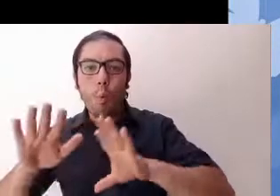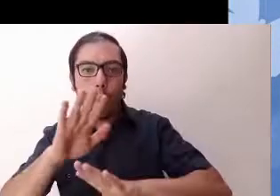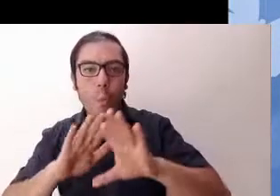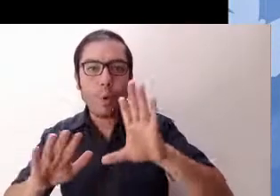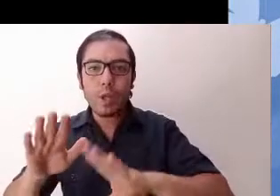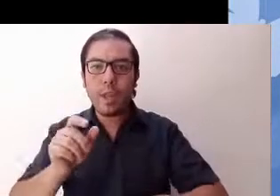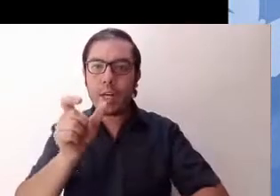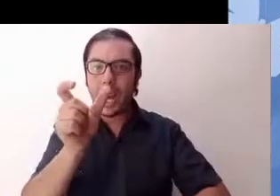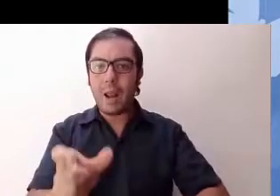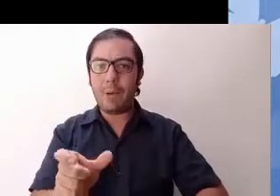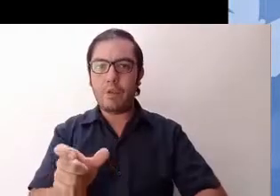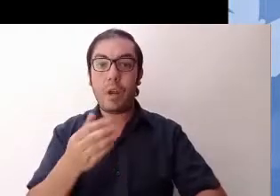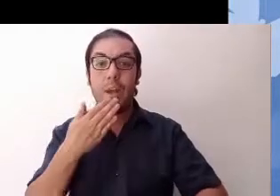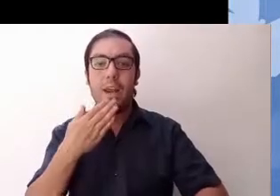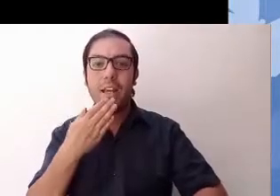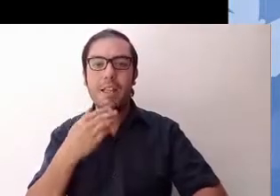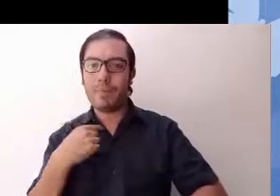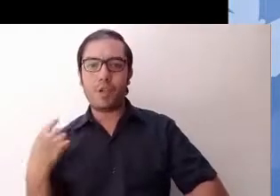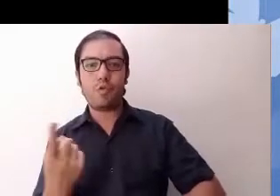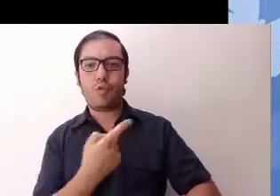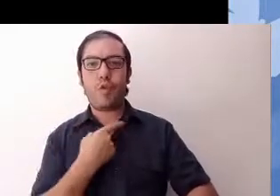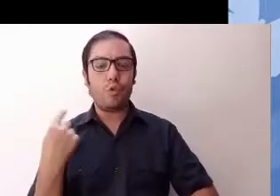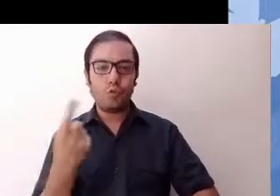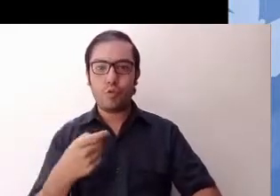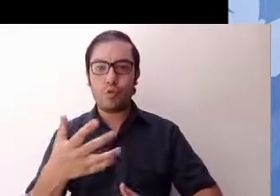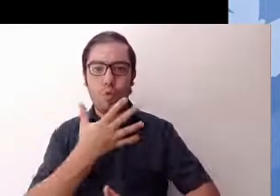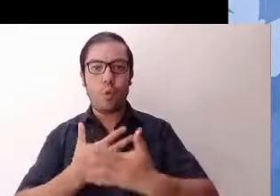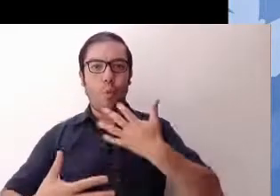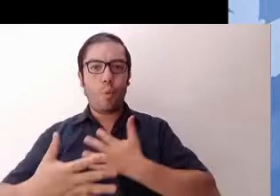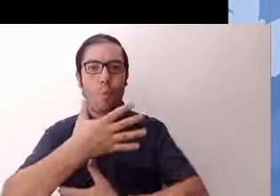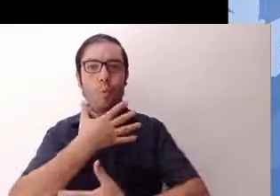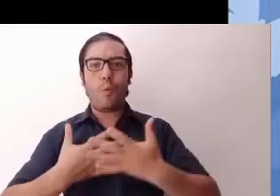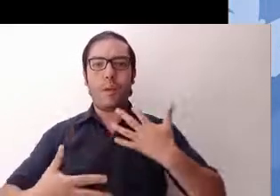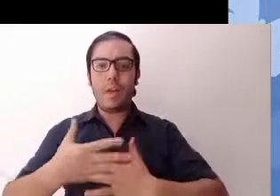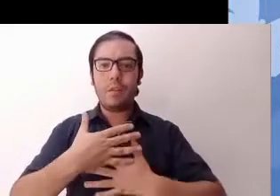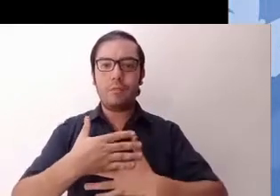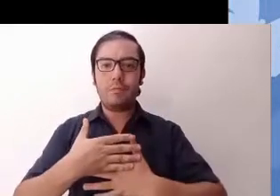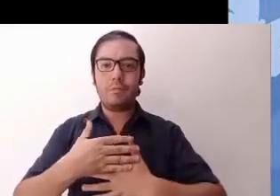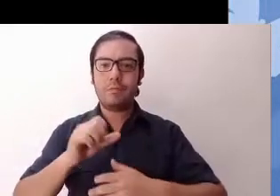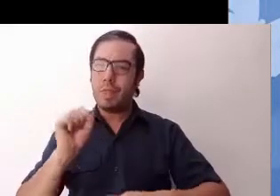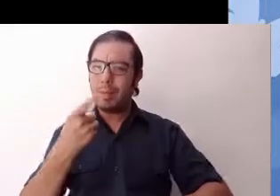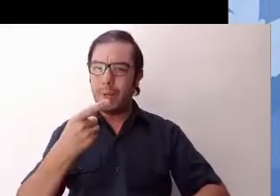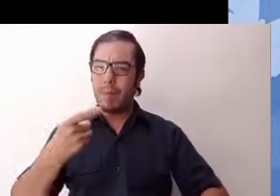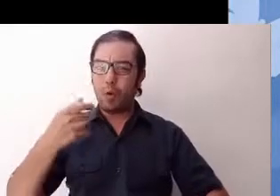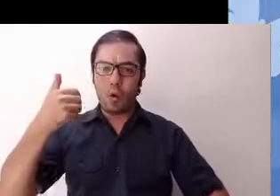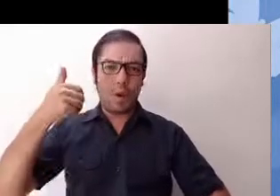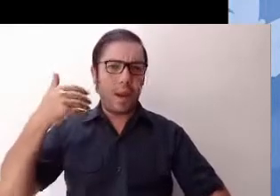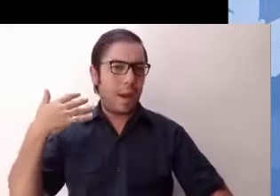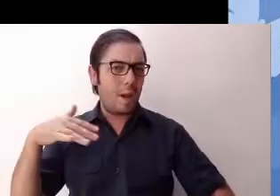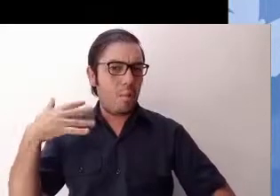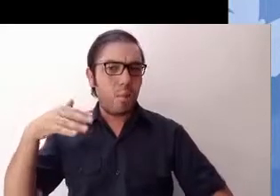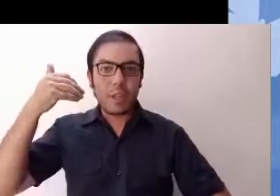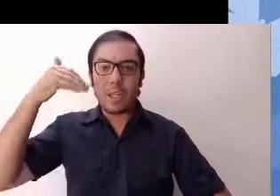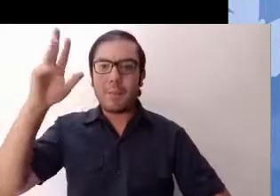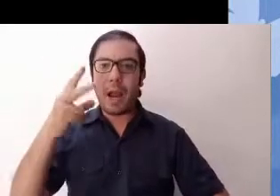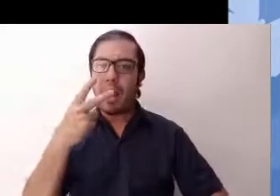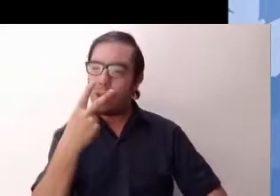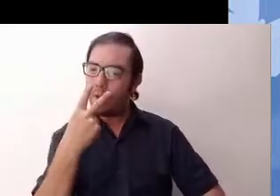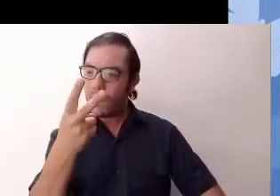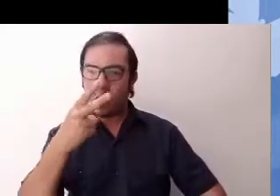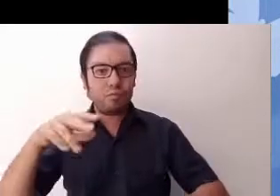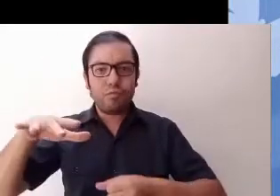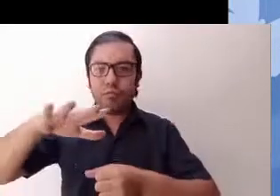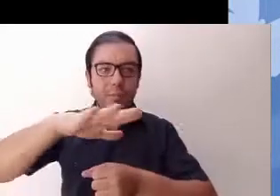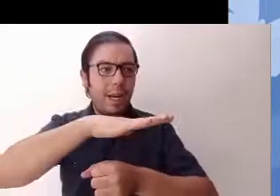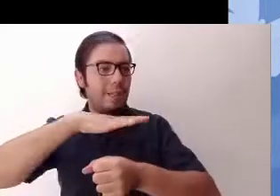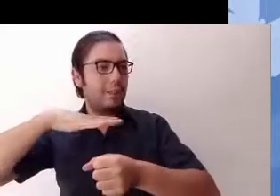futuros pacientes, por lo tanto, una y la más importante de todas viene siendo verificar la escena que